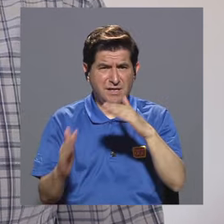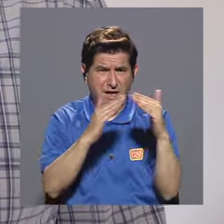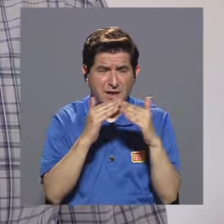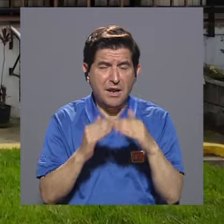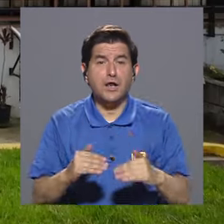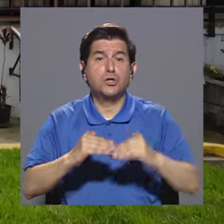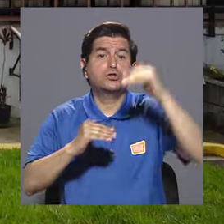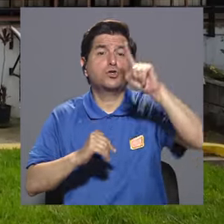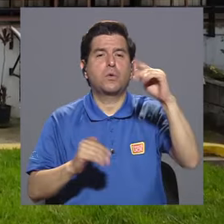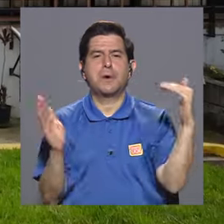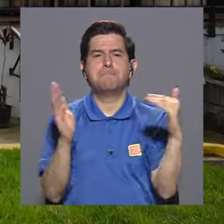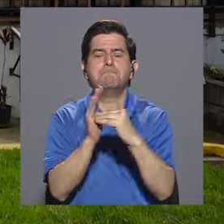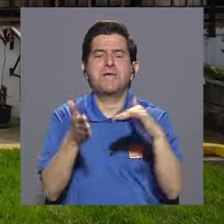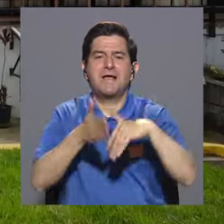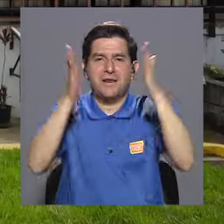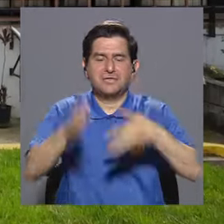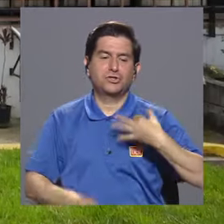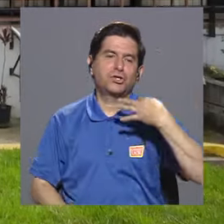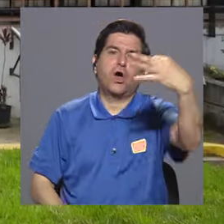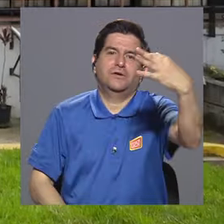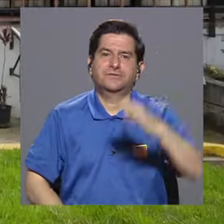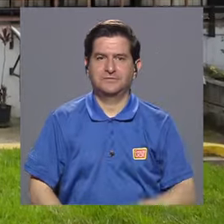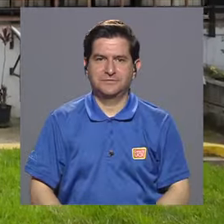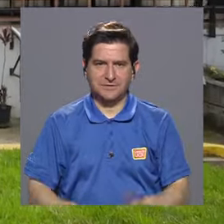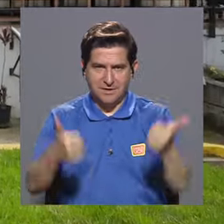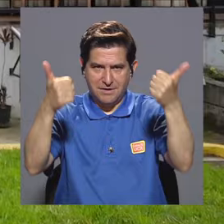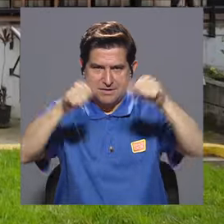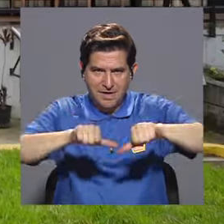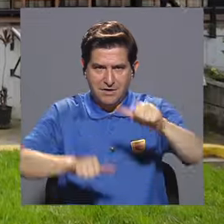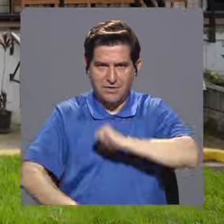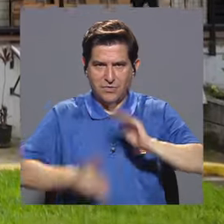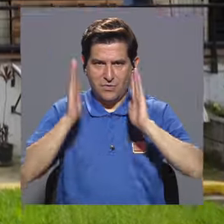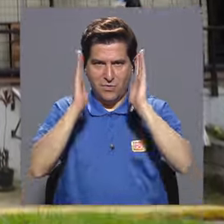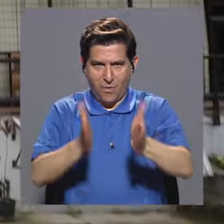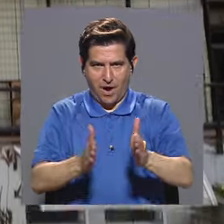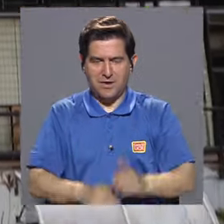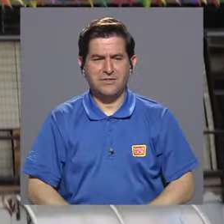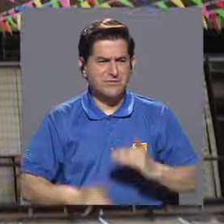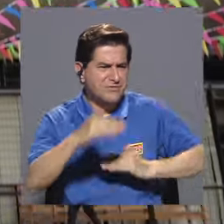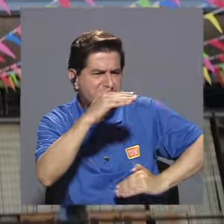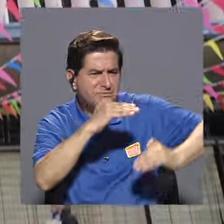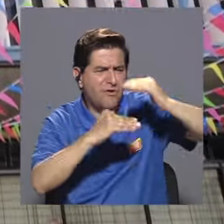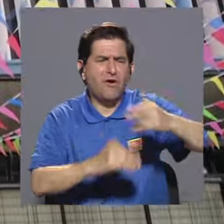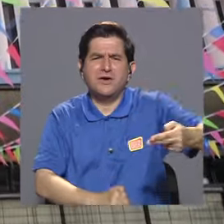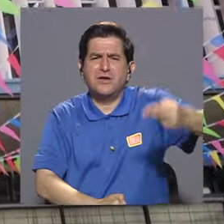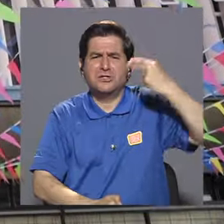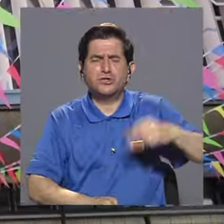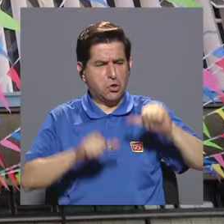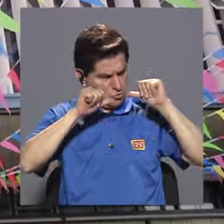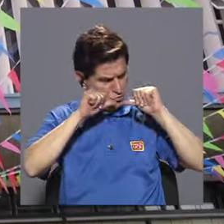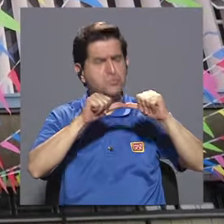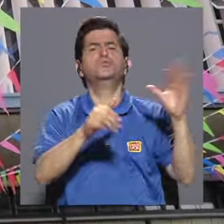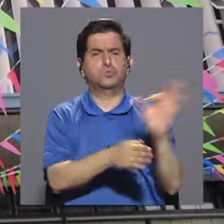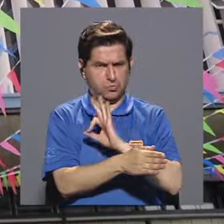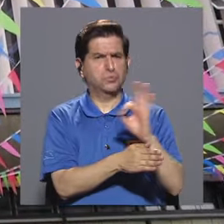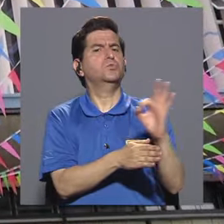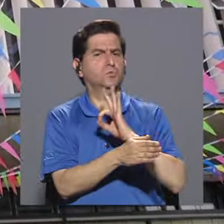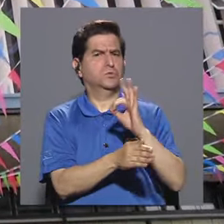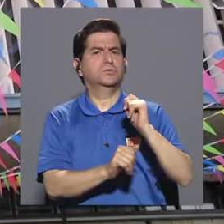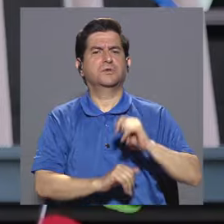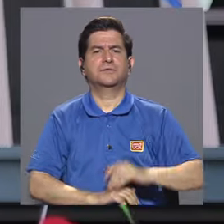manejamos una población de más de 1,000 estudiantes diariamente. De acuerdo con las autoridades, el edificio histórico seguirá